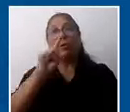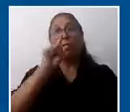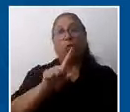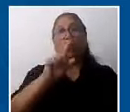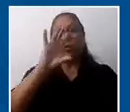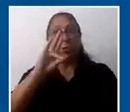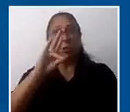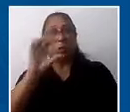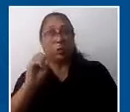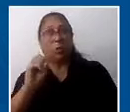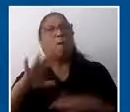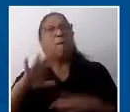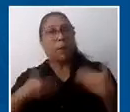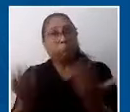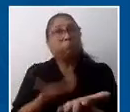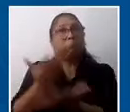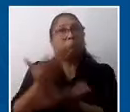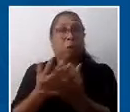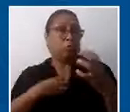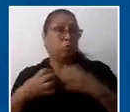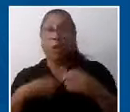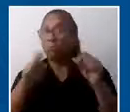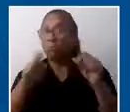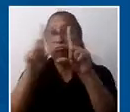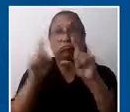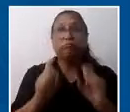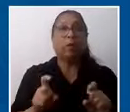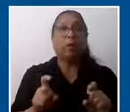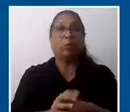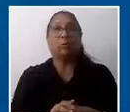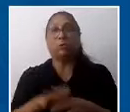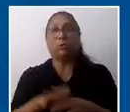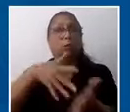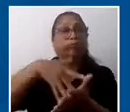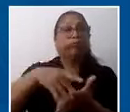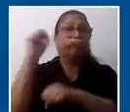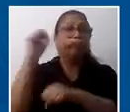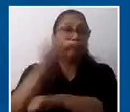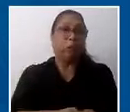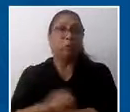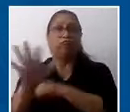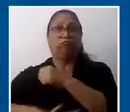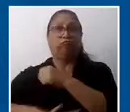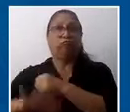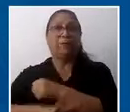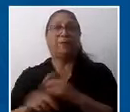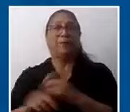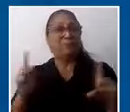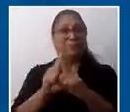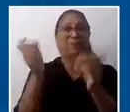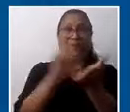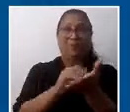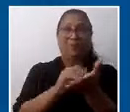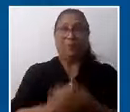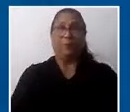0815-170 para presentar sus quejas o consultas ante la vulneración de sus derechos fundamentales. Hasta la próxima.